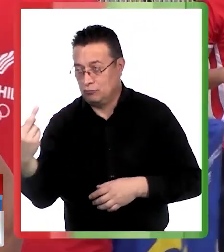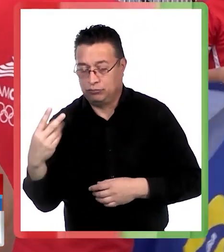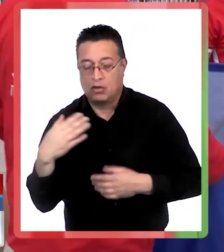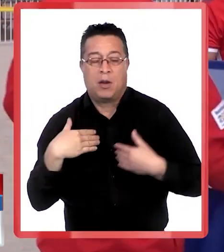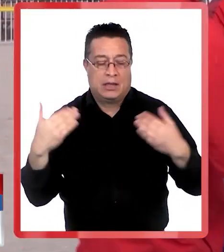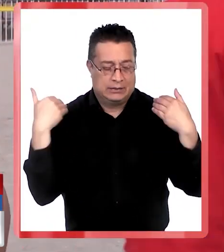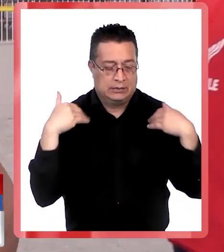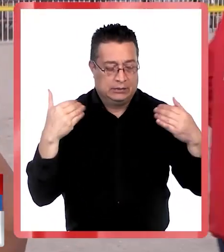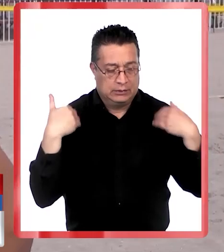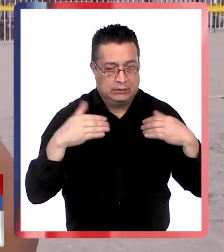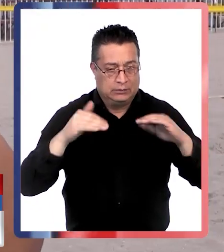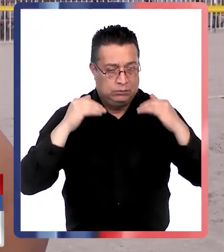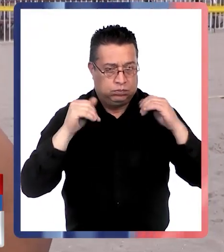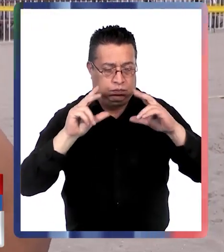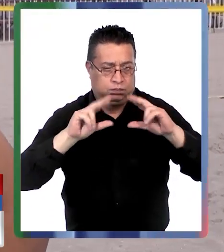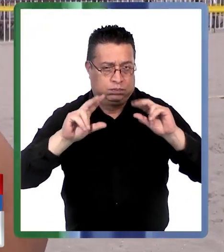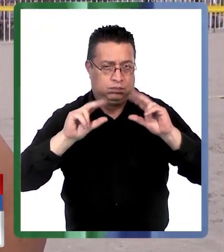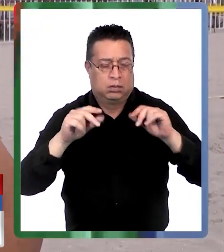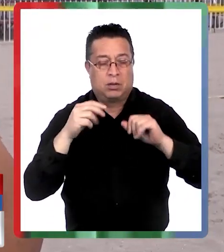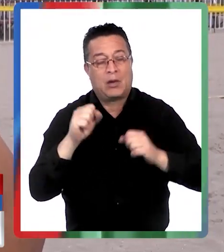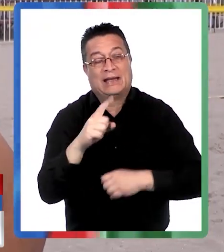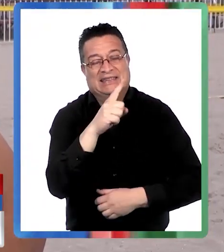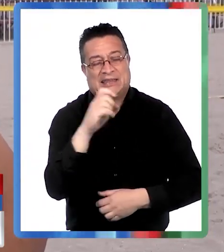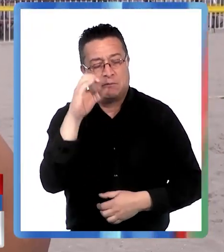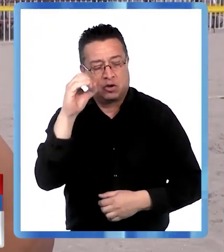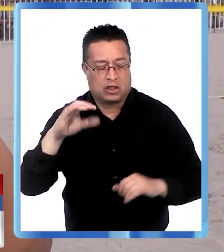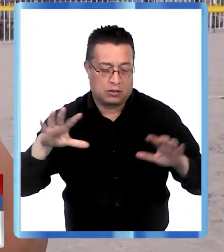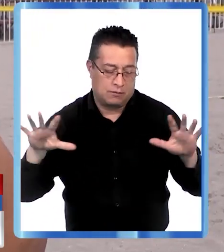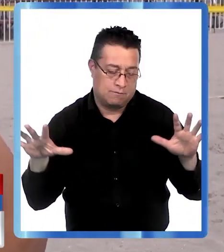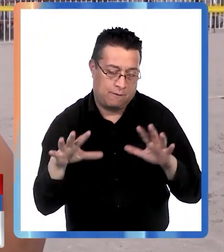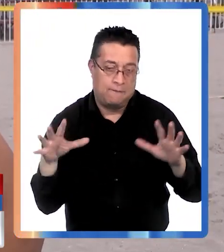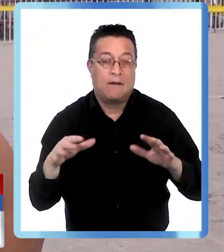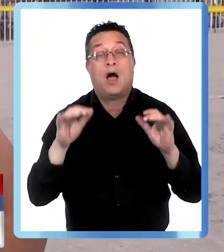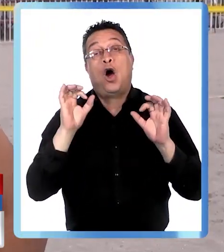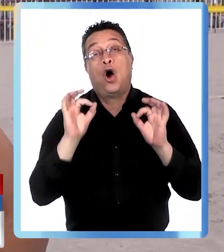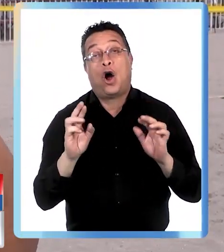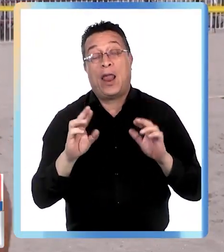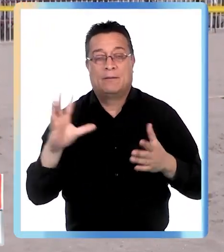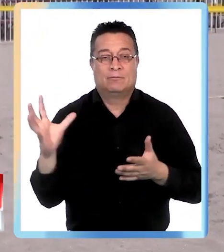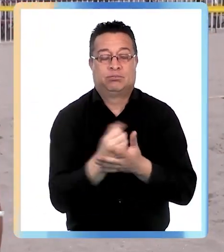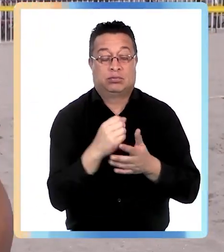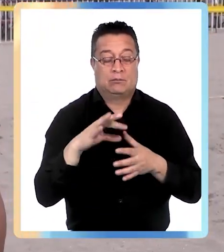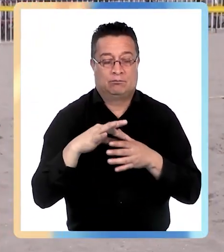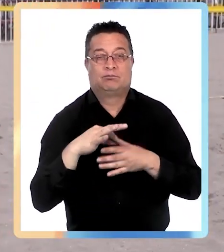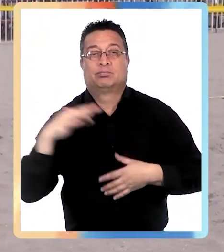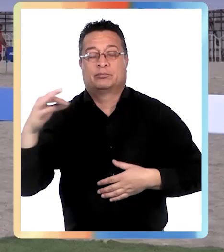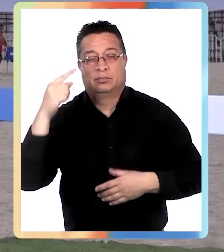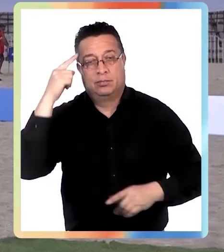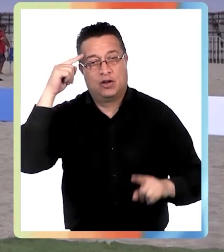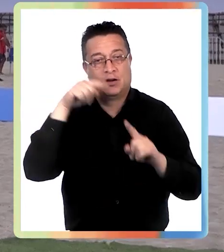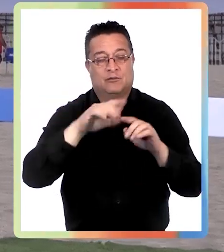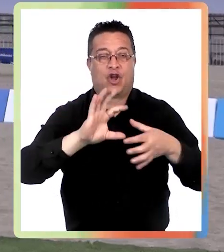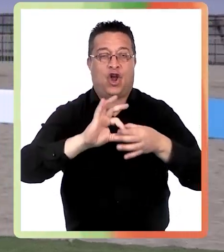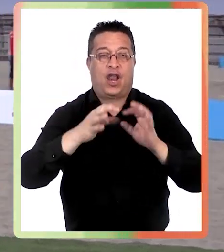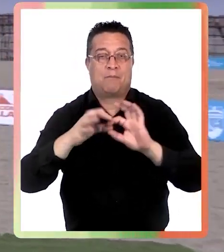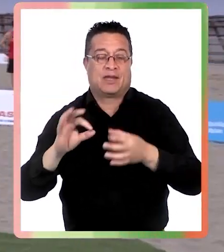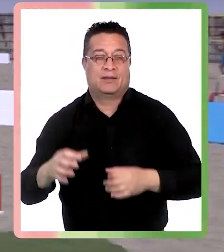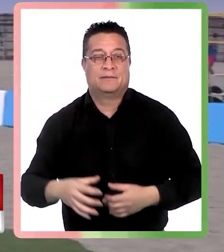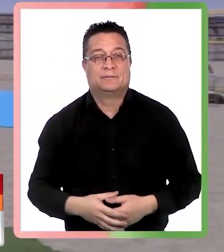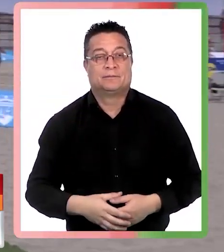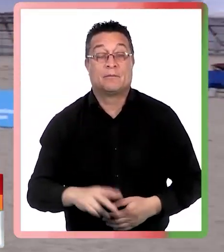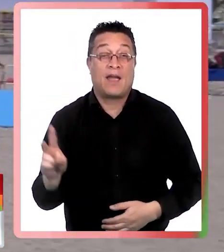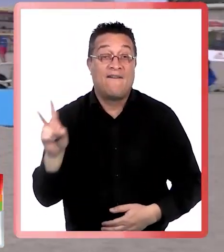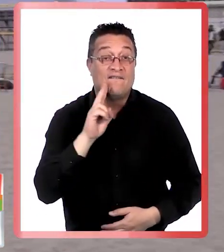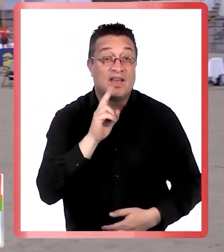aquí preparándonos de la mejor forma para poder rendir el 100% y obviamente conseguir ese cupo olímpico que es el objetivo desde el